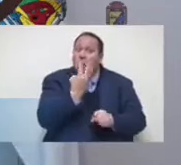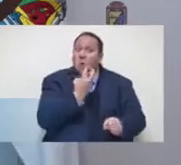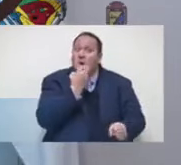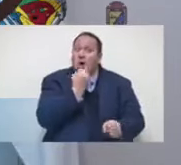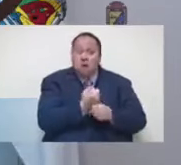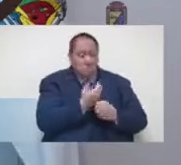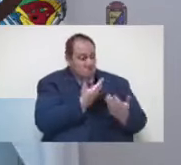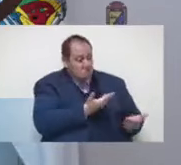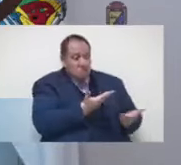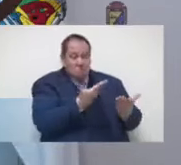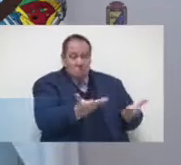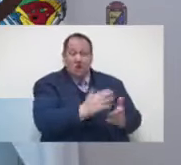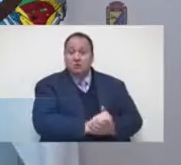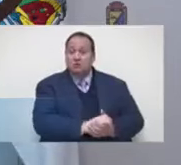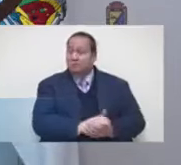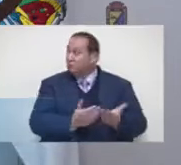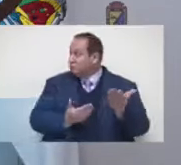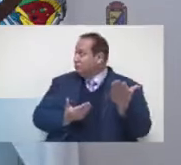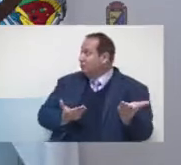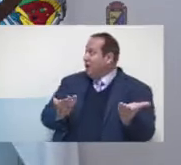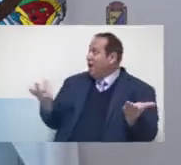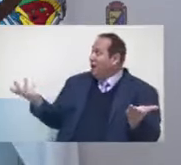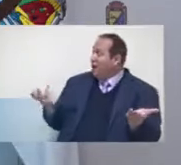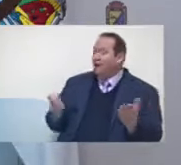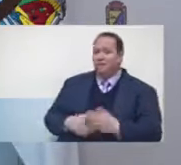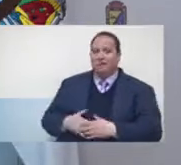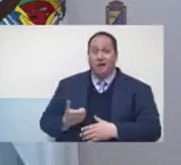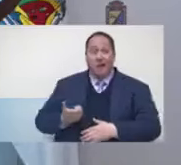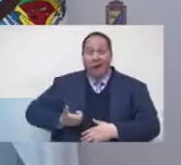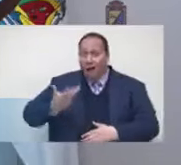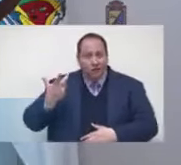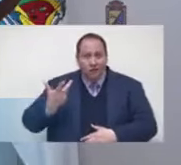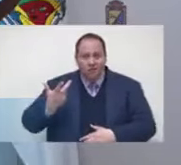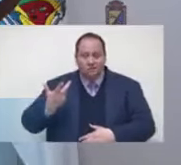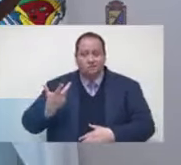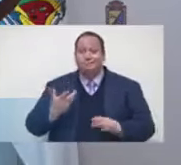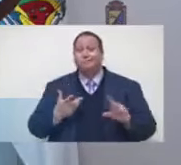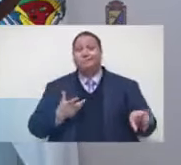3 años, 4 años, y ahí están los resultados. Más caro, no hacerlo,